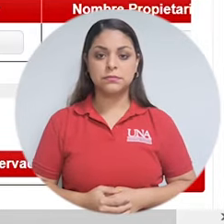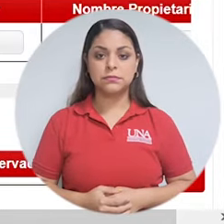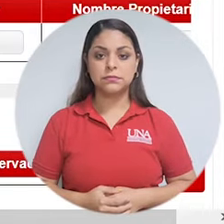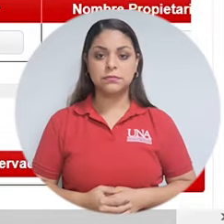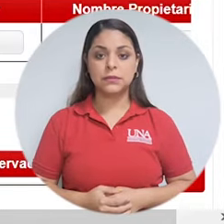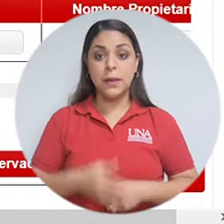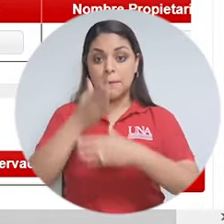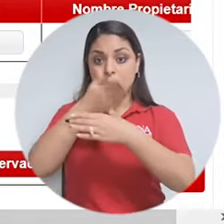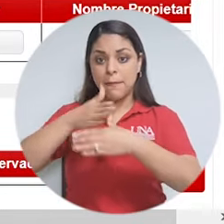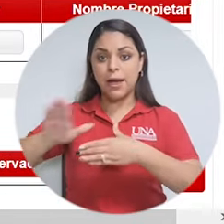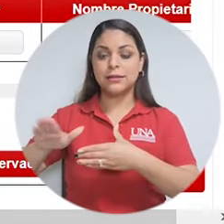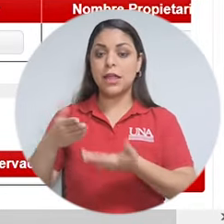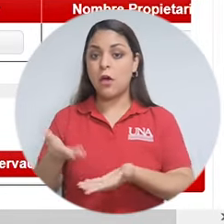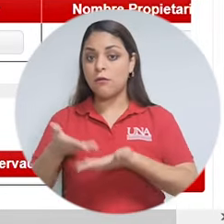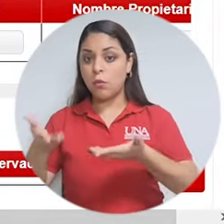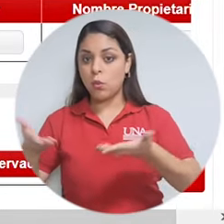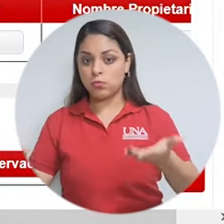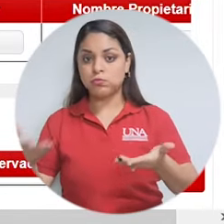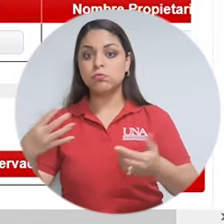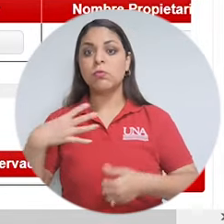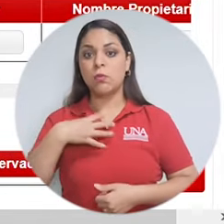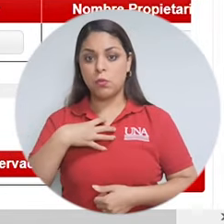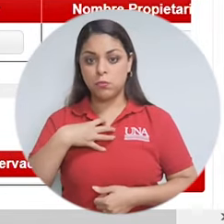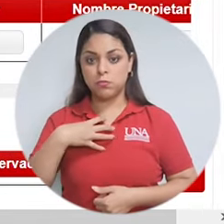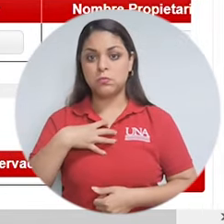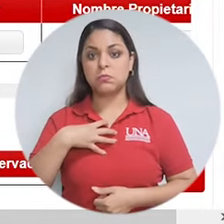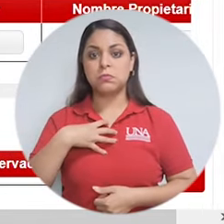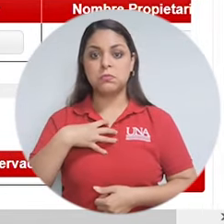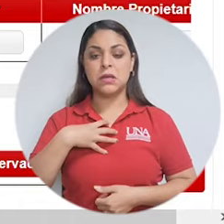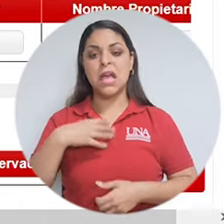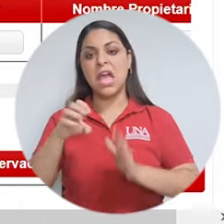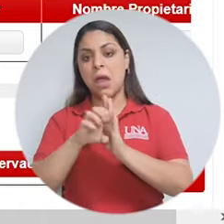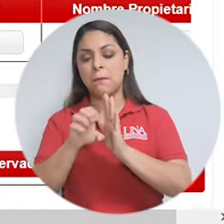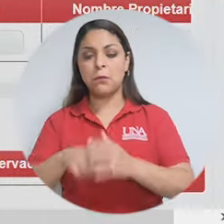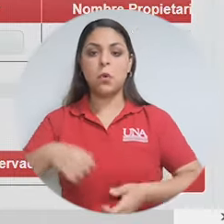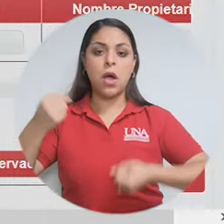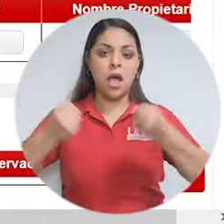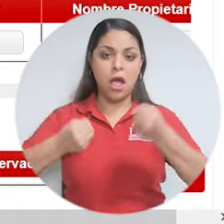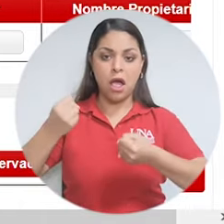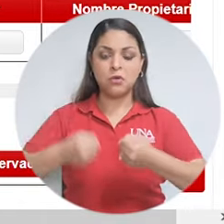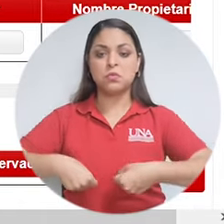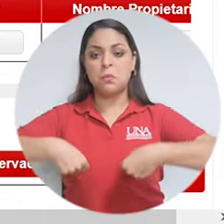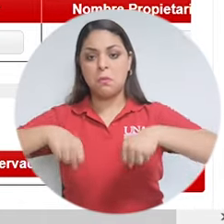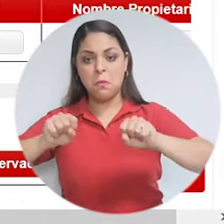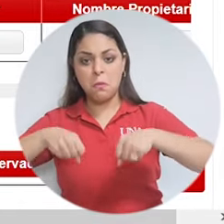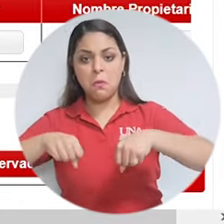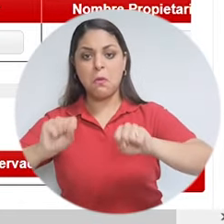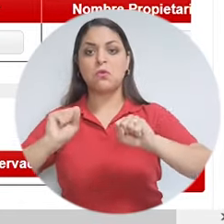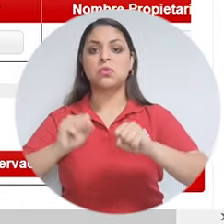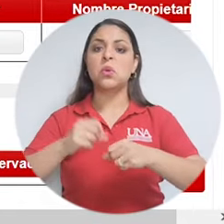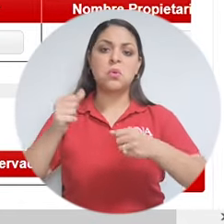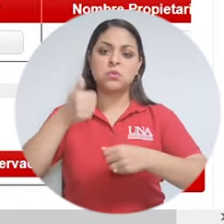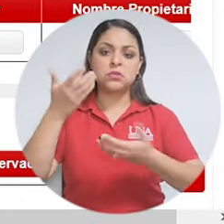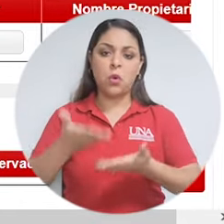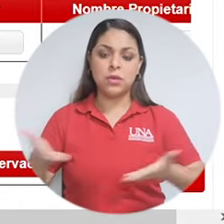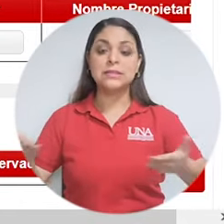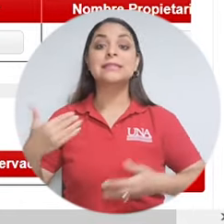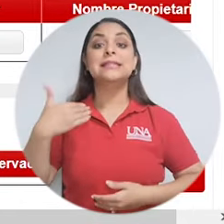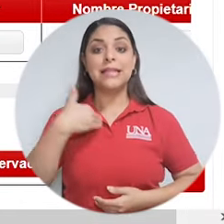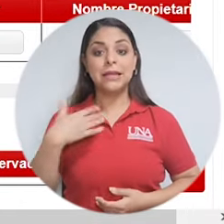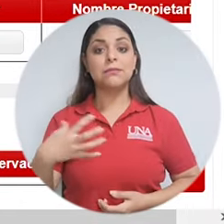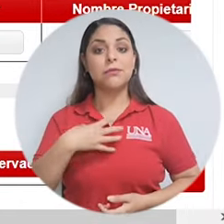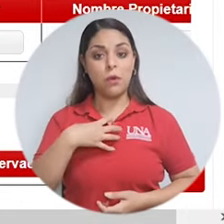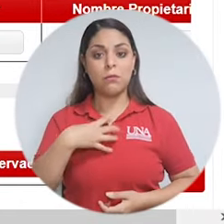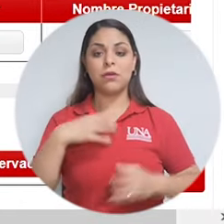En la sección de bienes muebles, agregue la fila y datos de los vehículos, motos, entre otros, con que cuenta